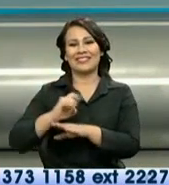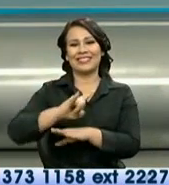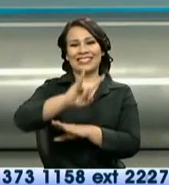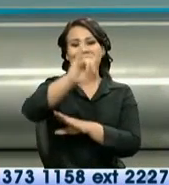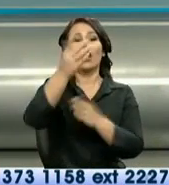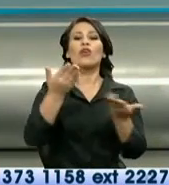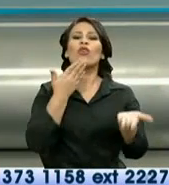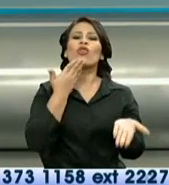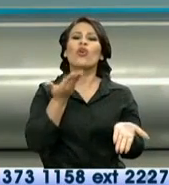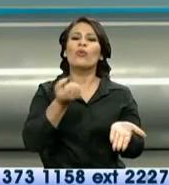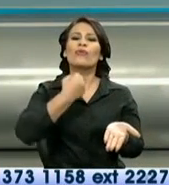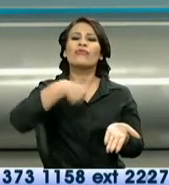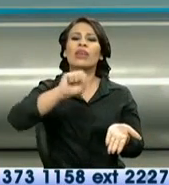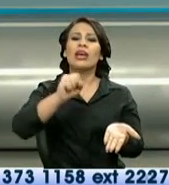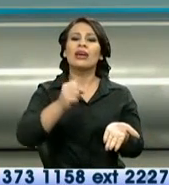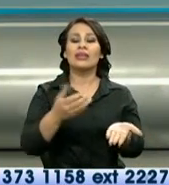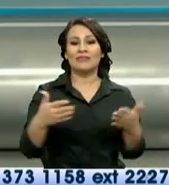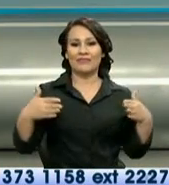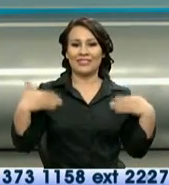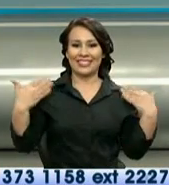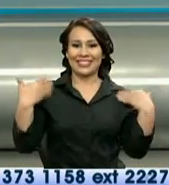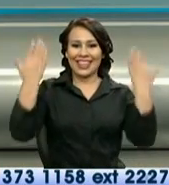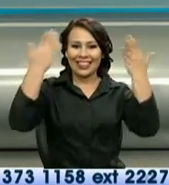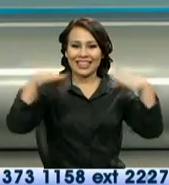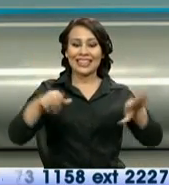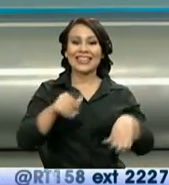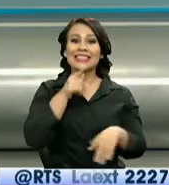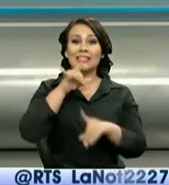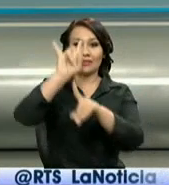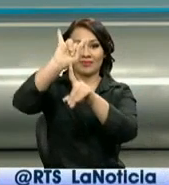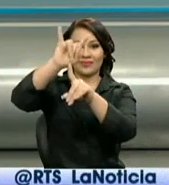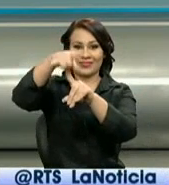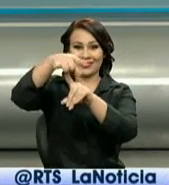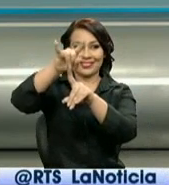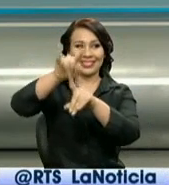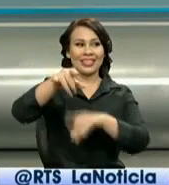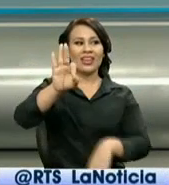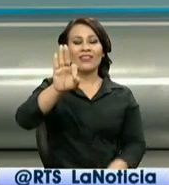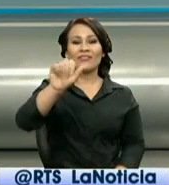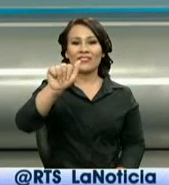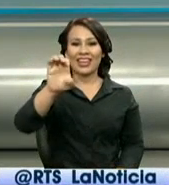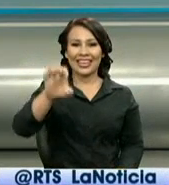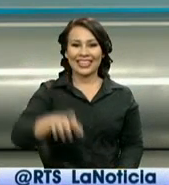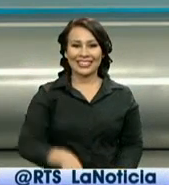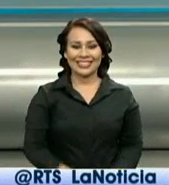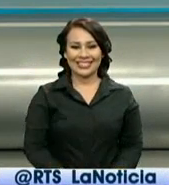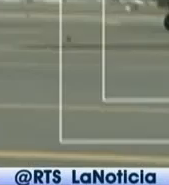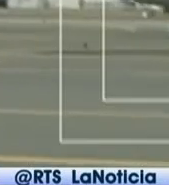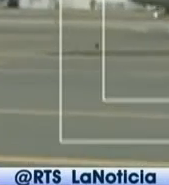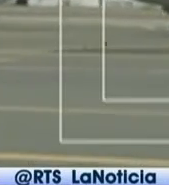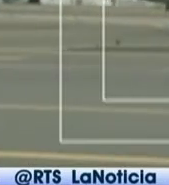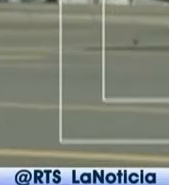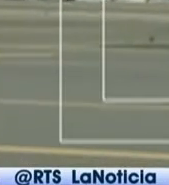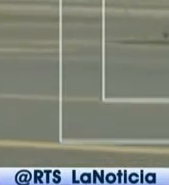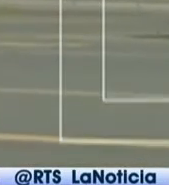hizo realidad durante un agasajo navideño organizado por la Fuerza Aérea Ecuatoriana, FAE.